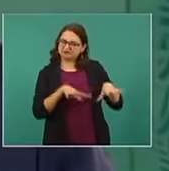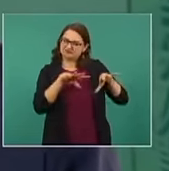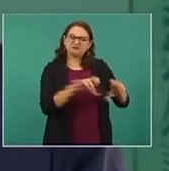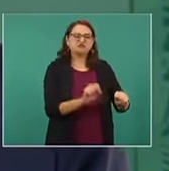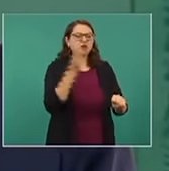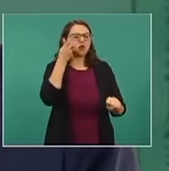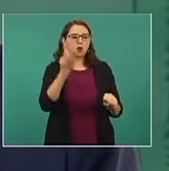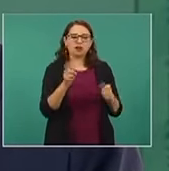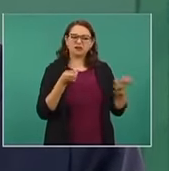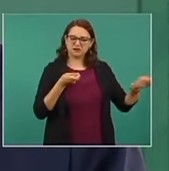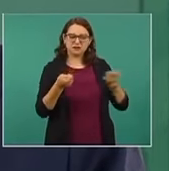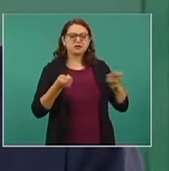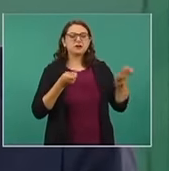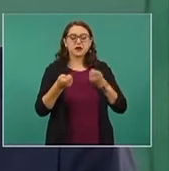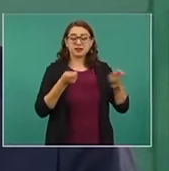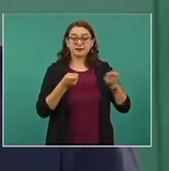ya